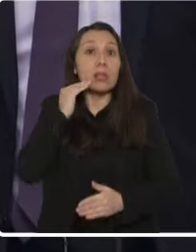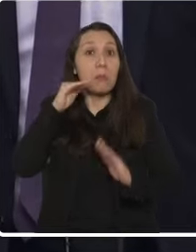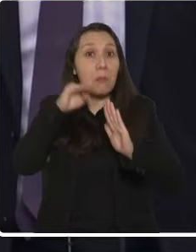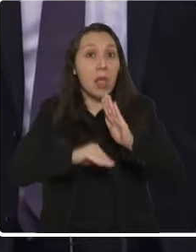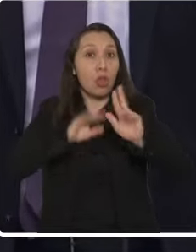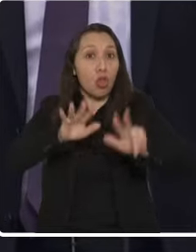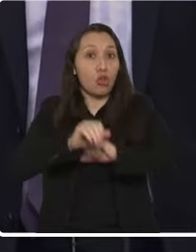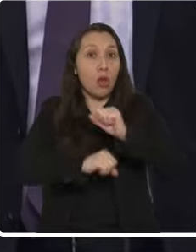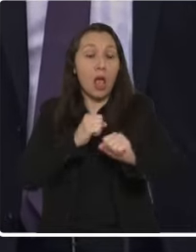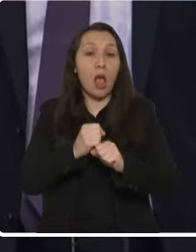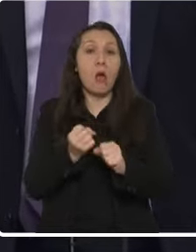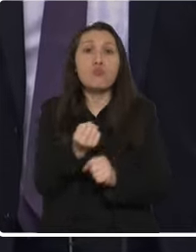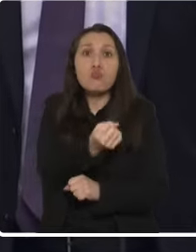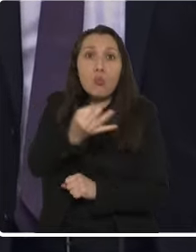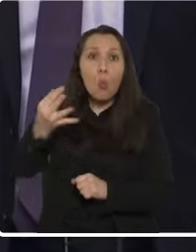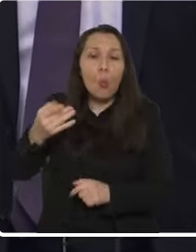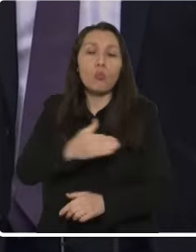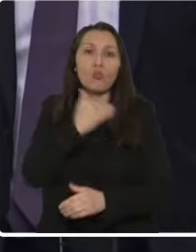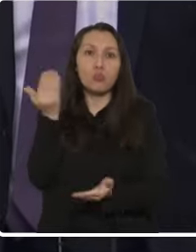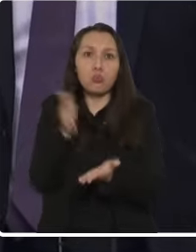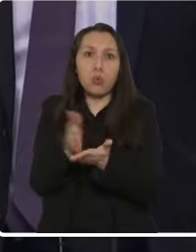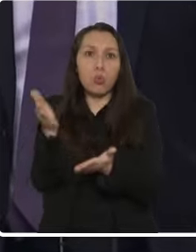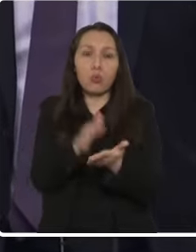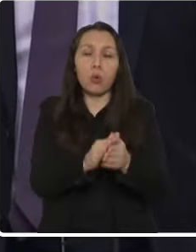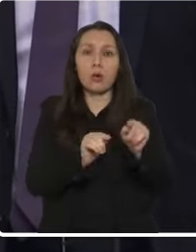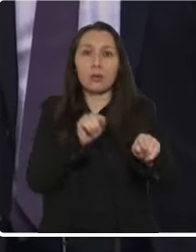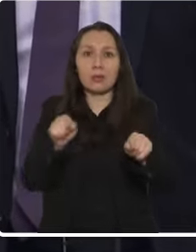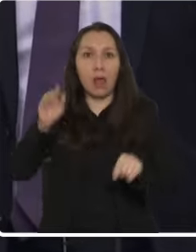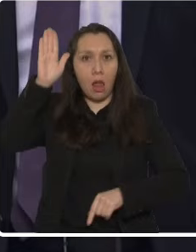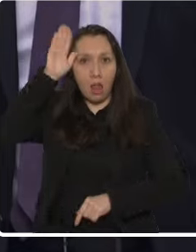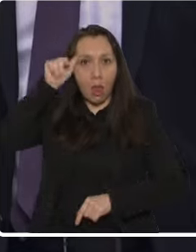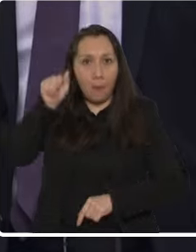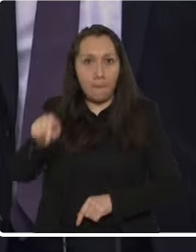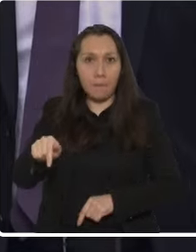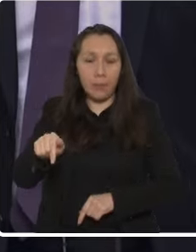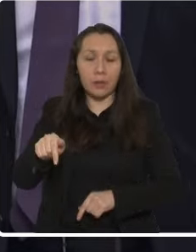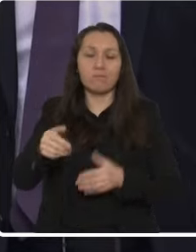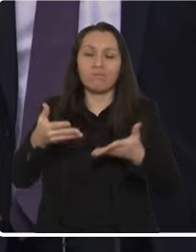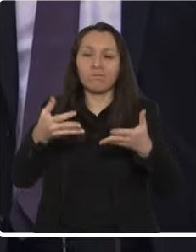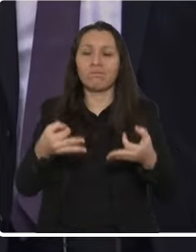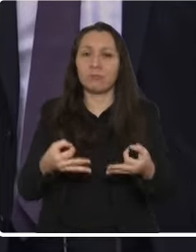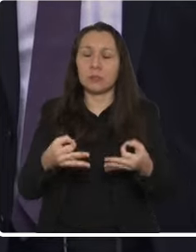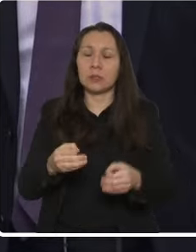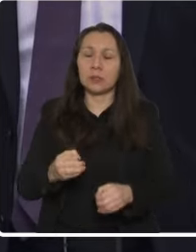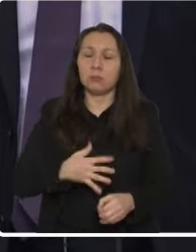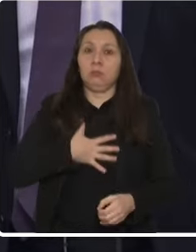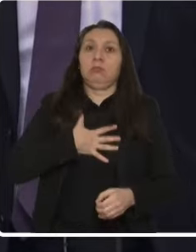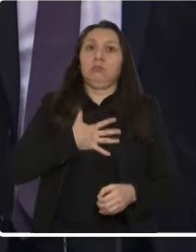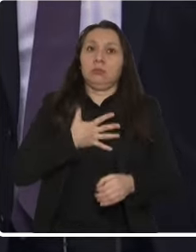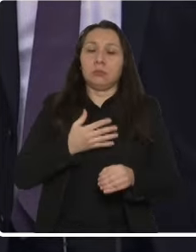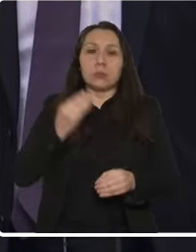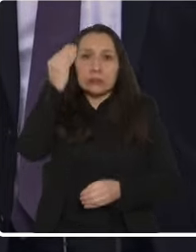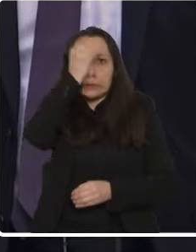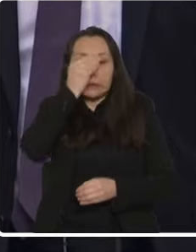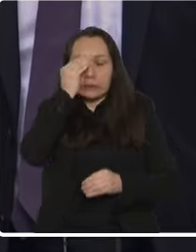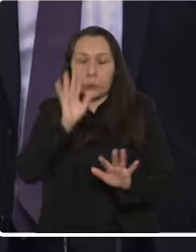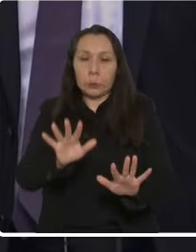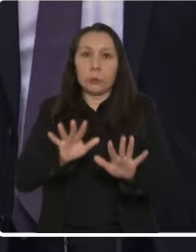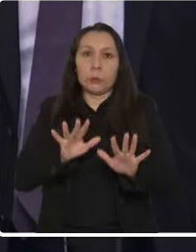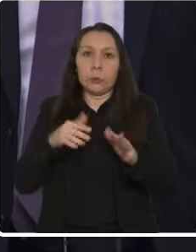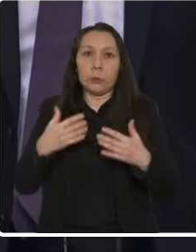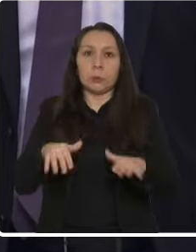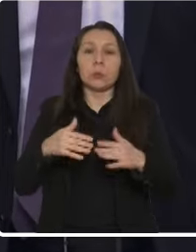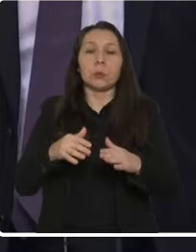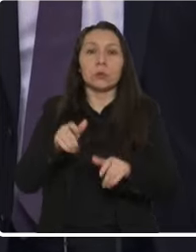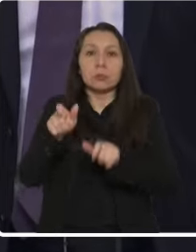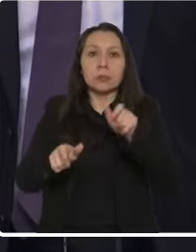son víctimas o múltiples víctimas, como vimos en el caso de Lampa, ciertamente hay conmoción, hay preocupación,